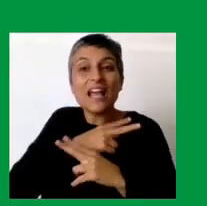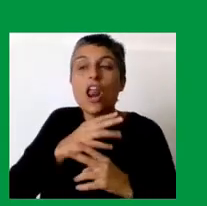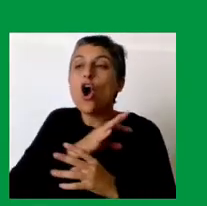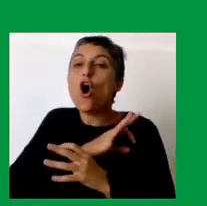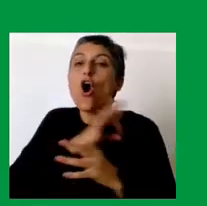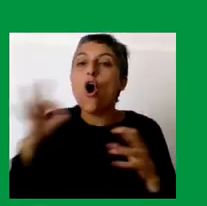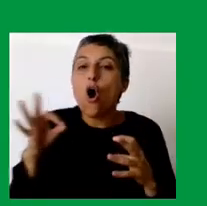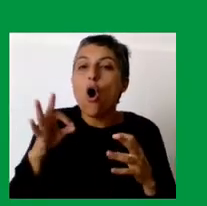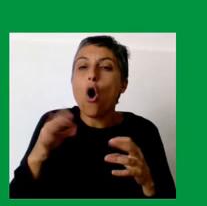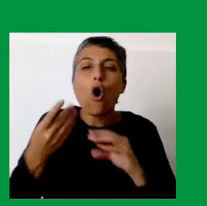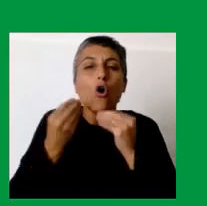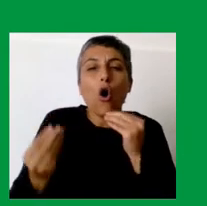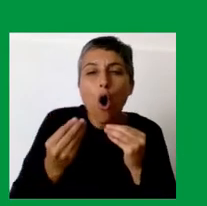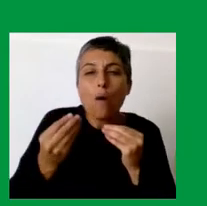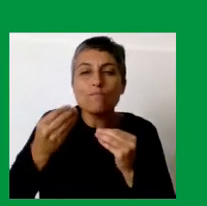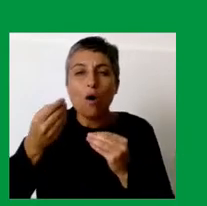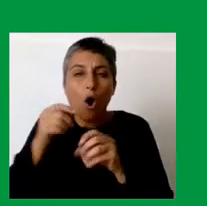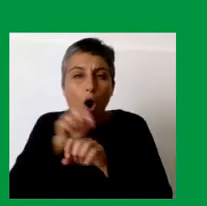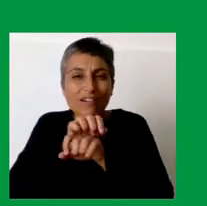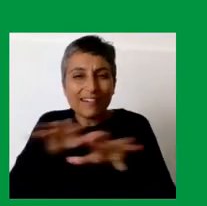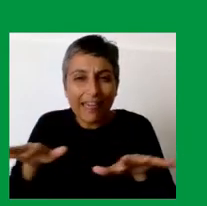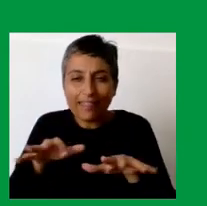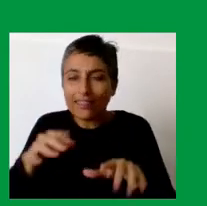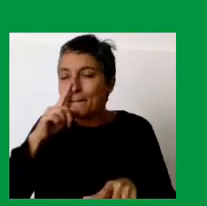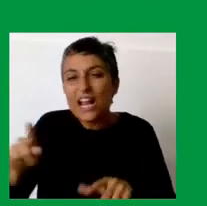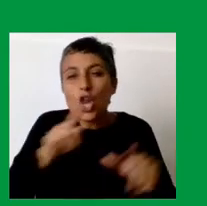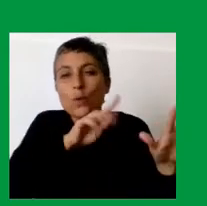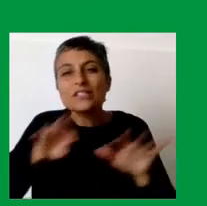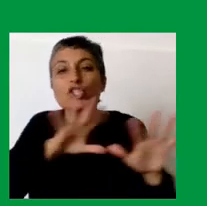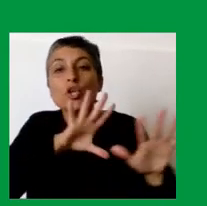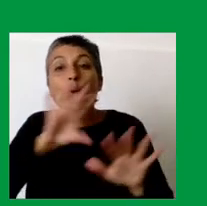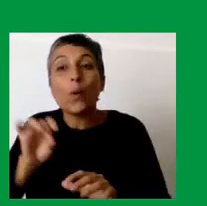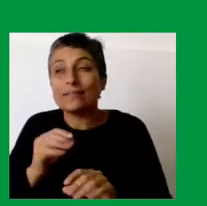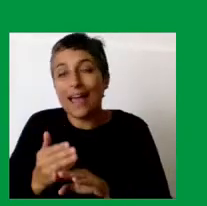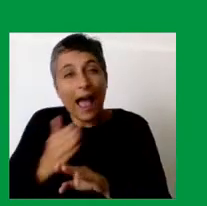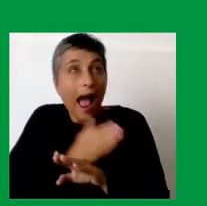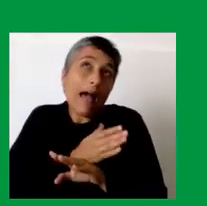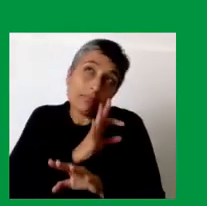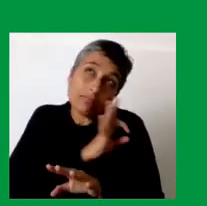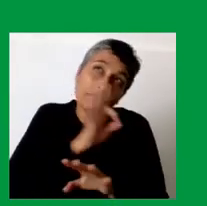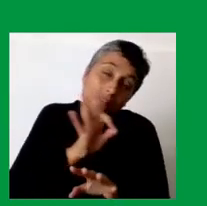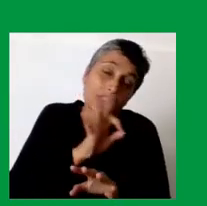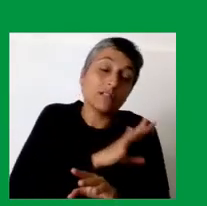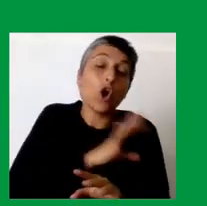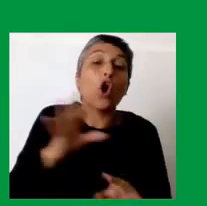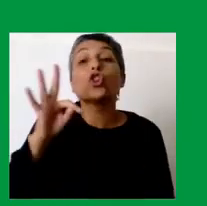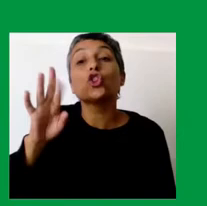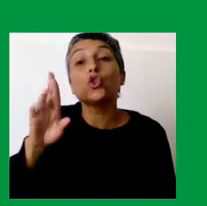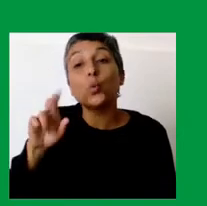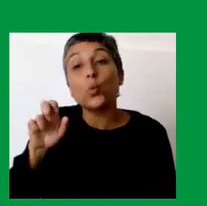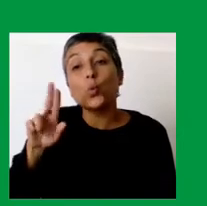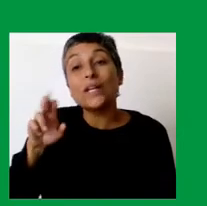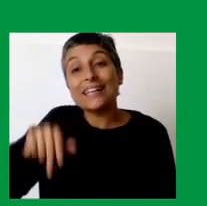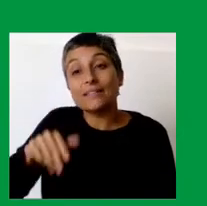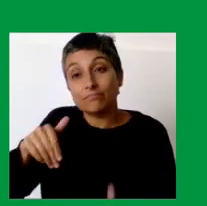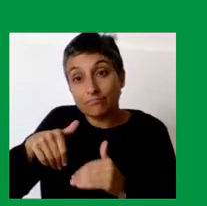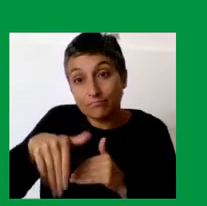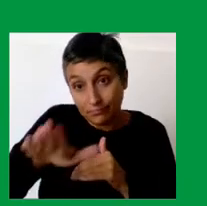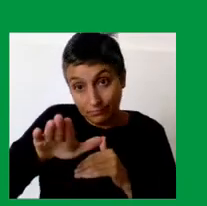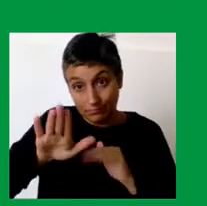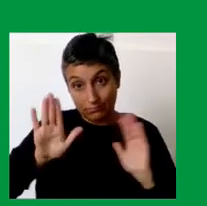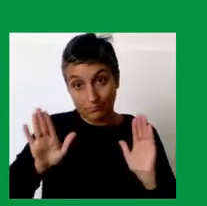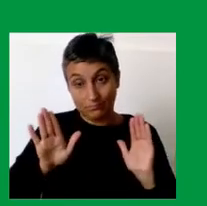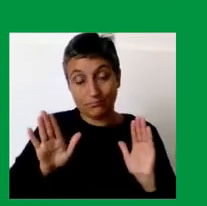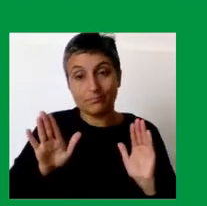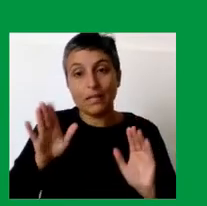redes neuronales, desde los años 50, un poco antes, o desde Alan Turing para adelante, pero nunca había sido algo,